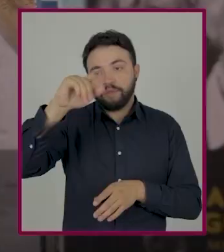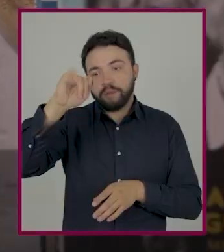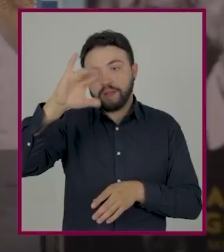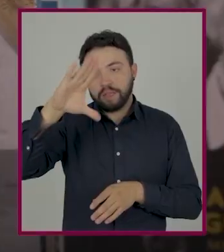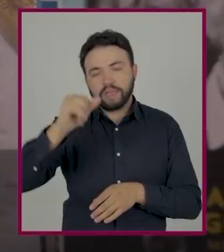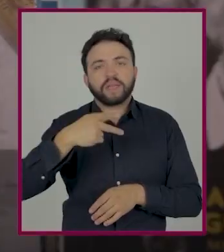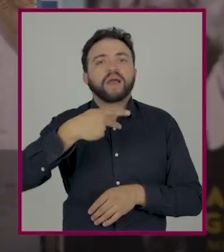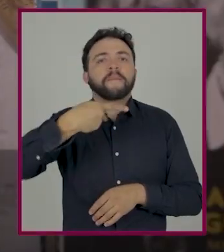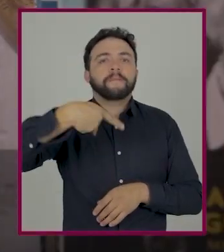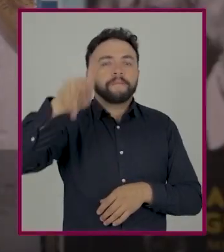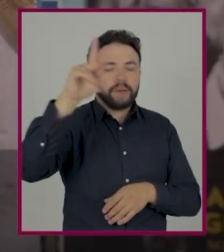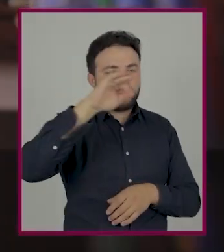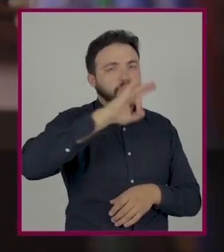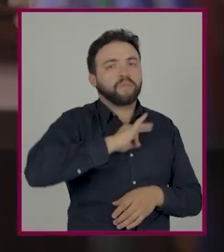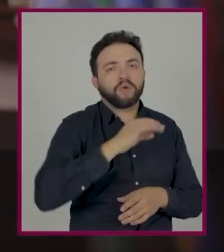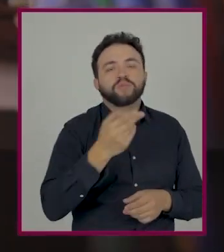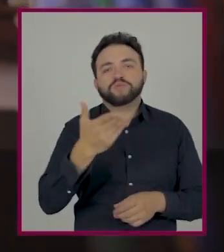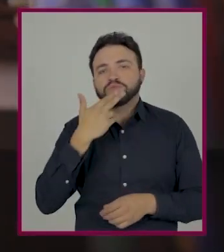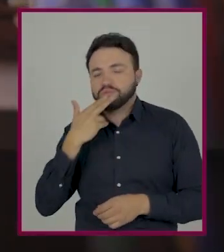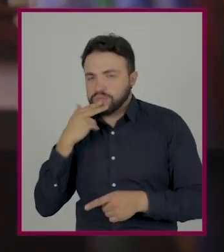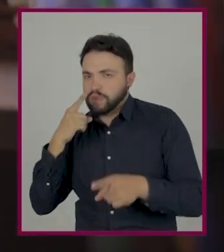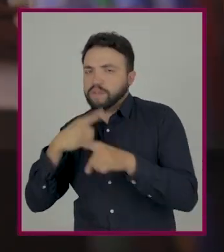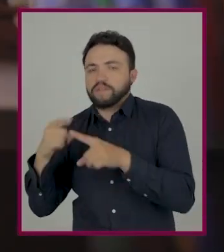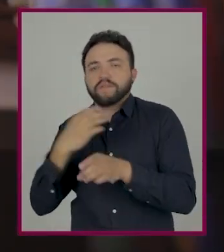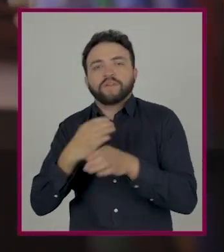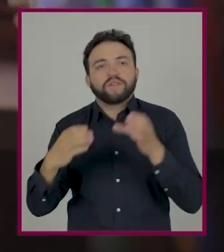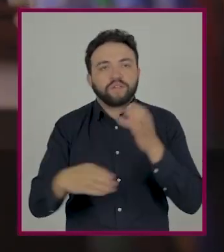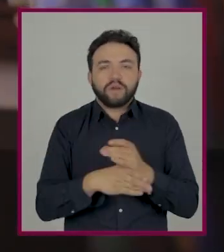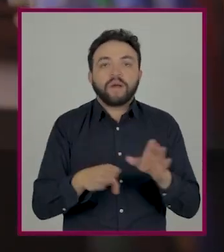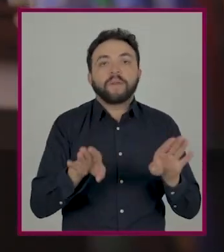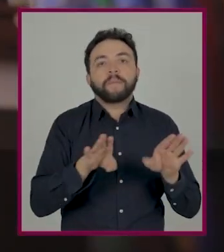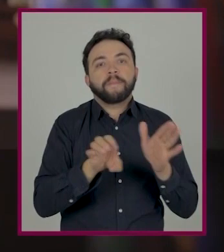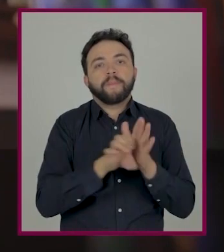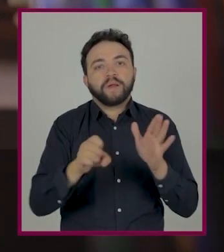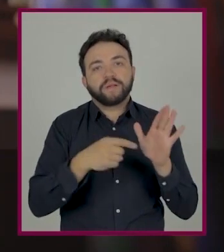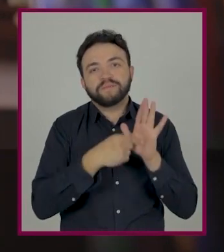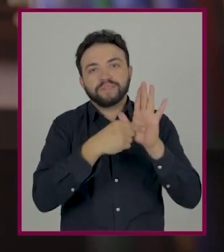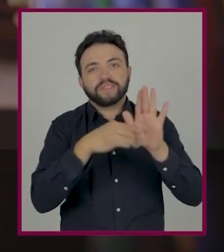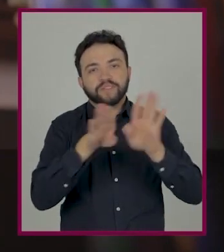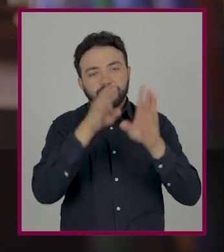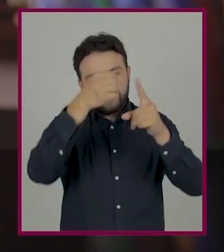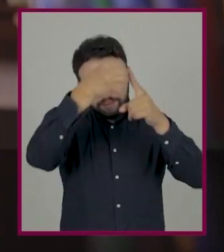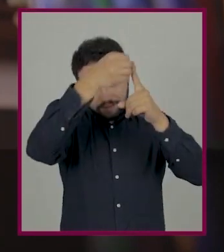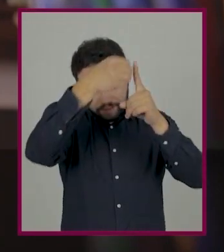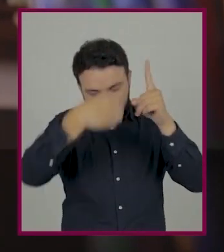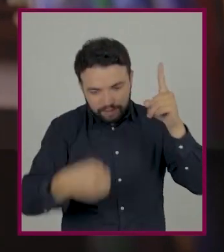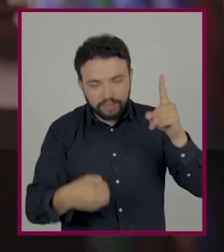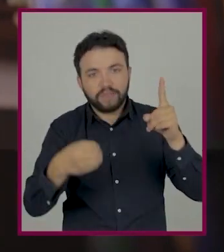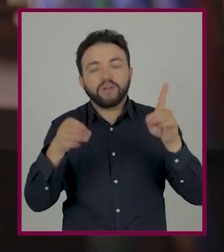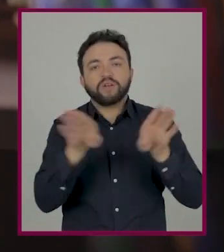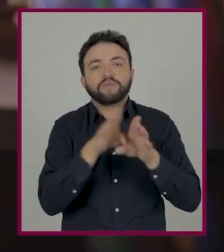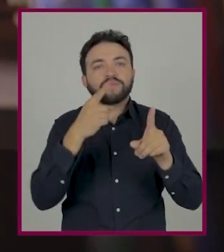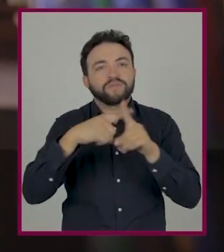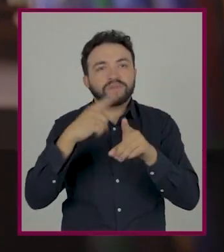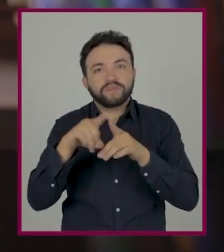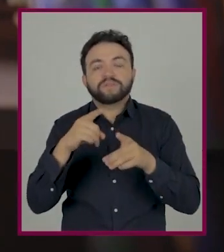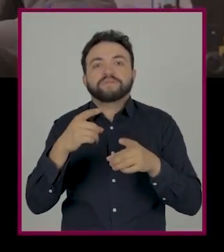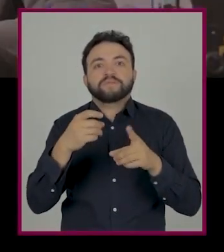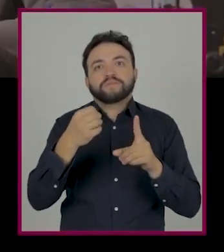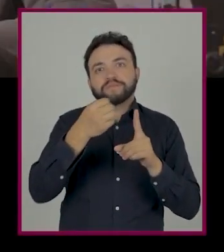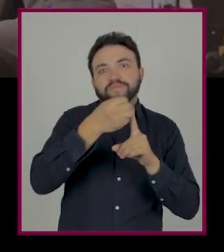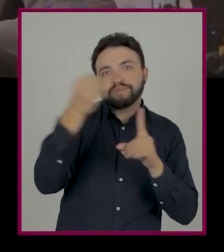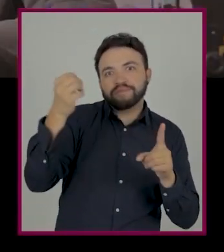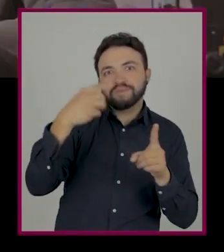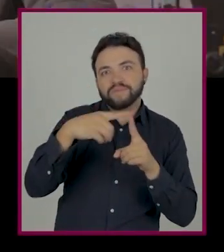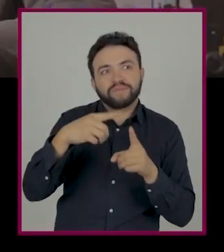maneras. ¿Cómo cuáles? Documentar y analizar un proceso, comunicar un proceso para capacitar a otros sectores de la organización